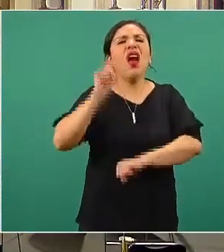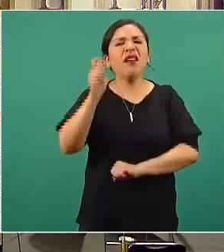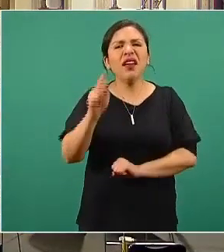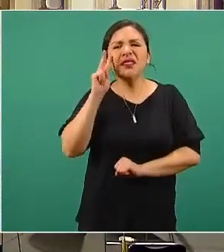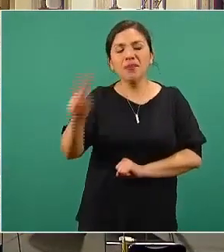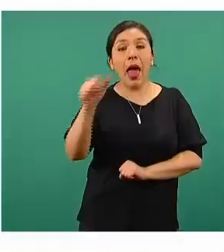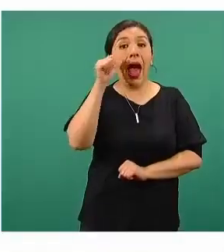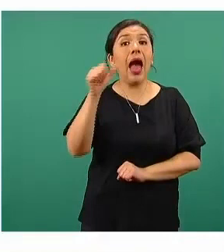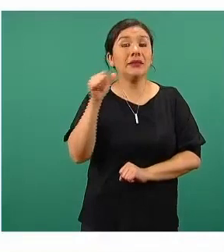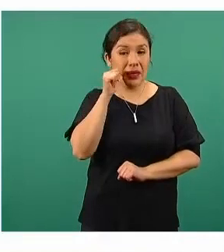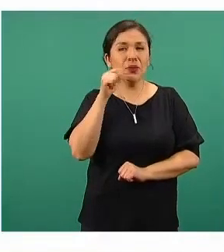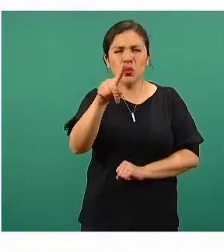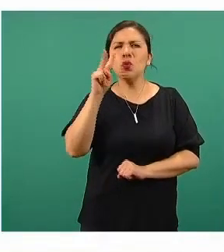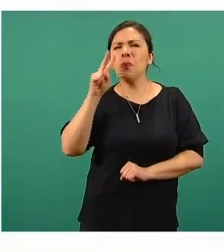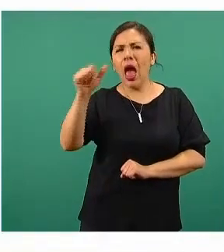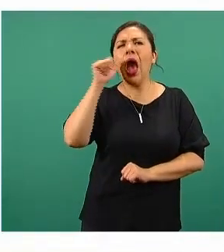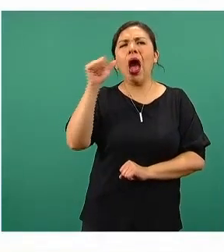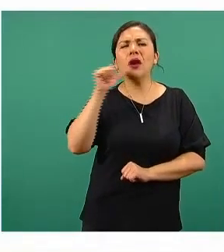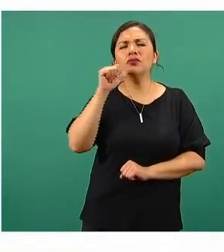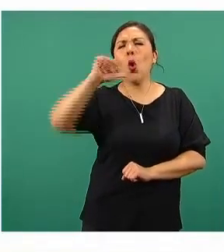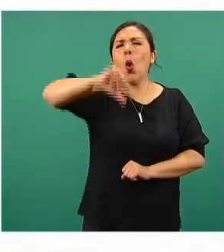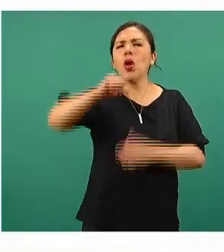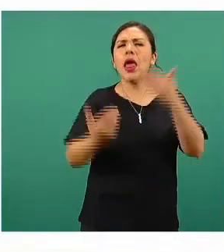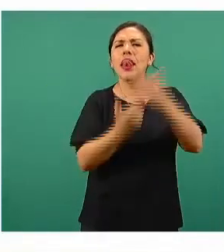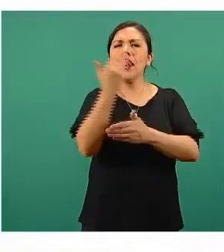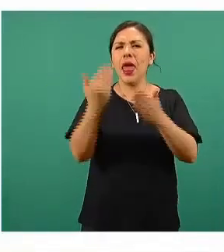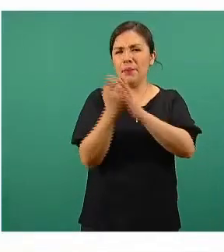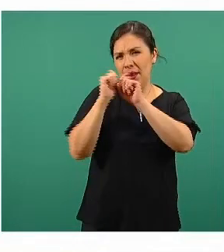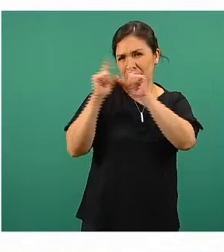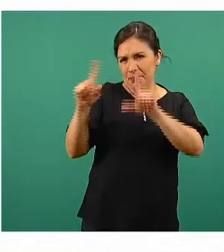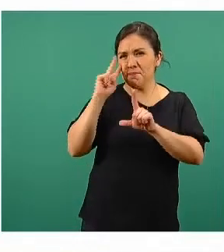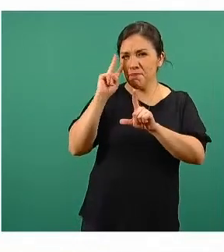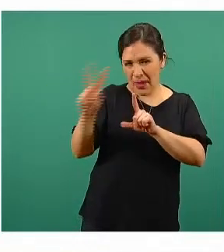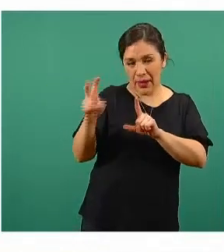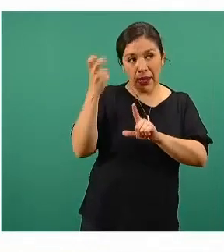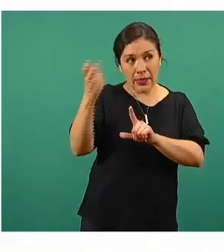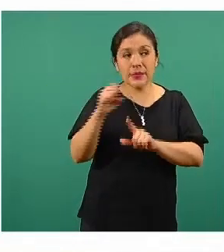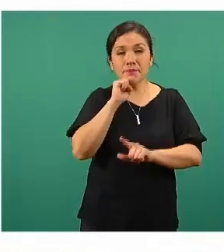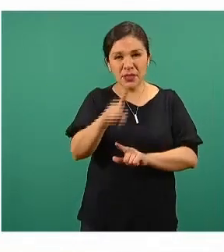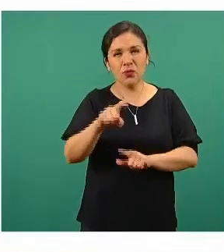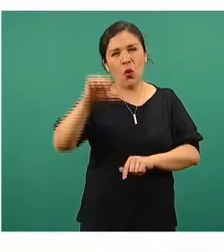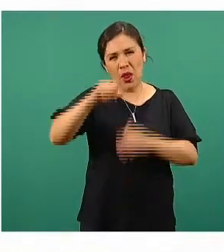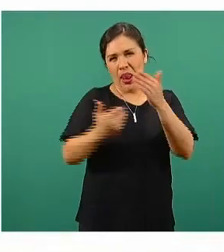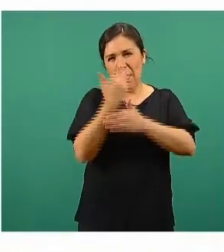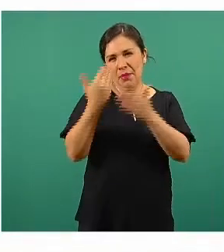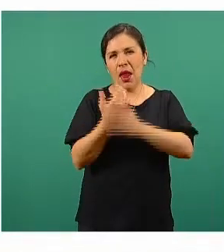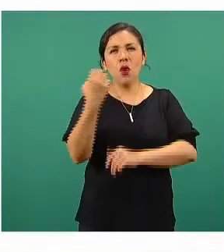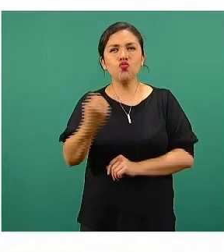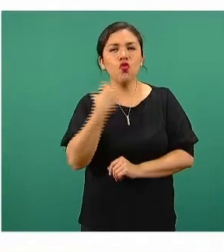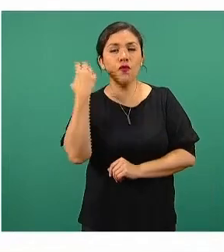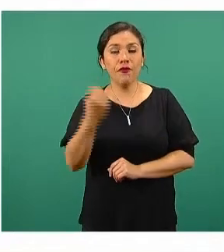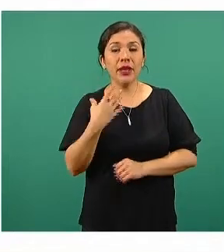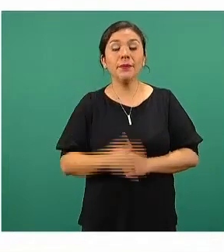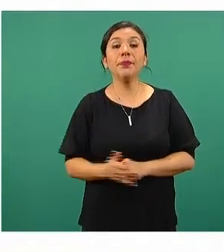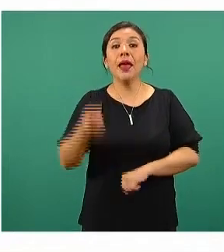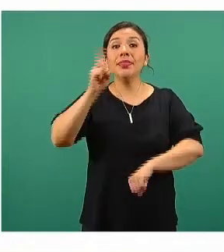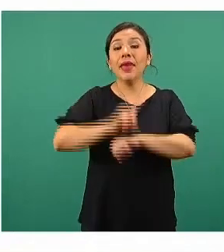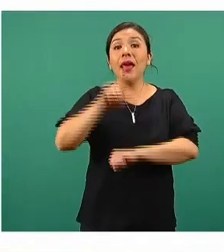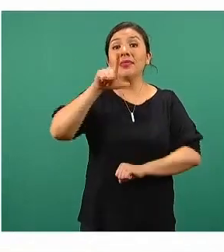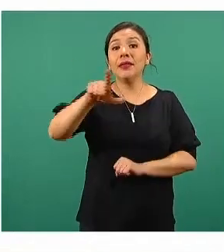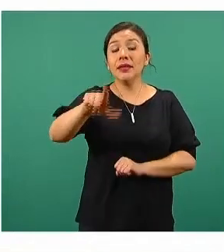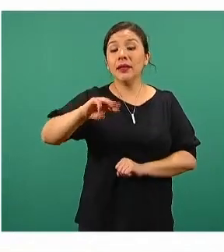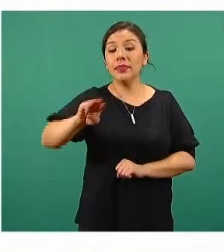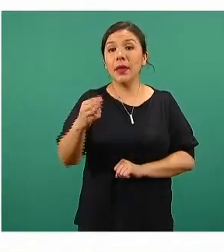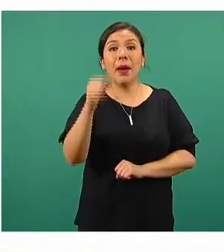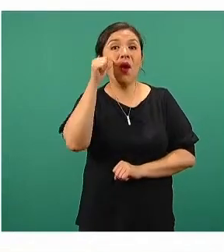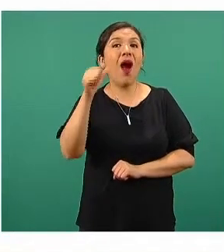Ayer, este número ya lo vieron, lo presenté esta misma mañana en el Pulso de la Salud. El 17 de mayo, ayer, hasta